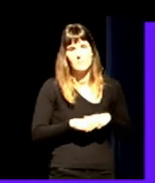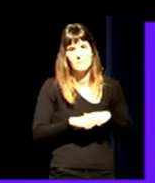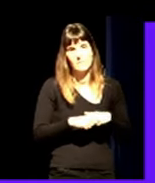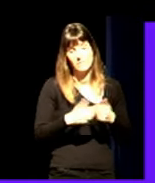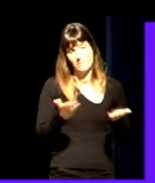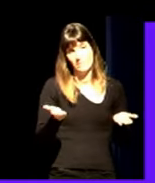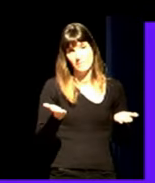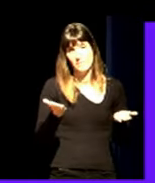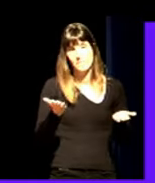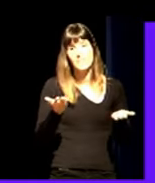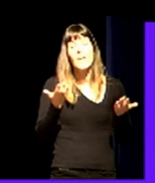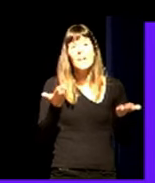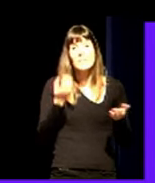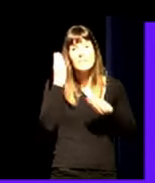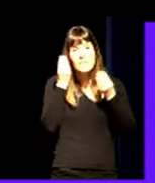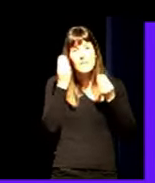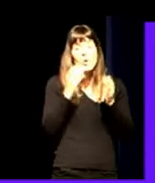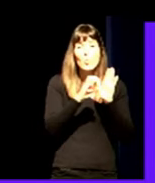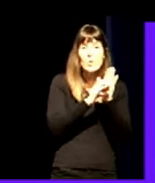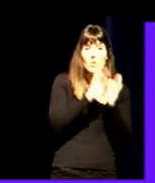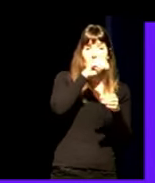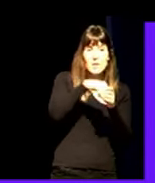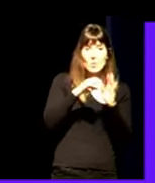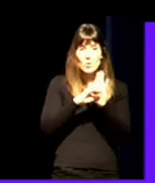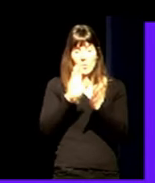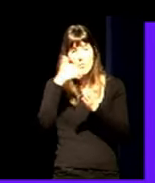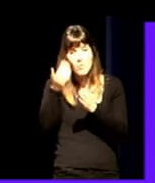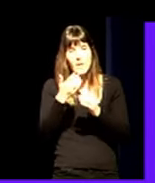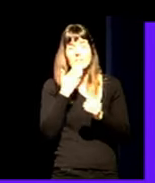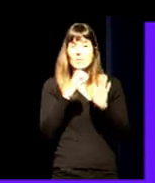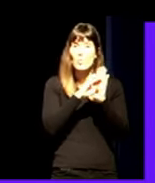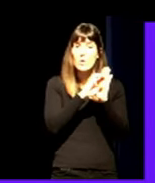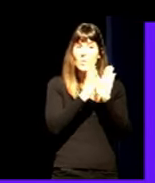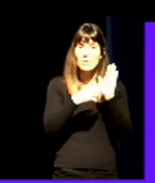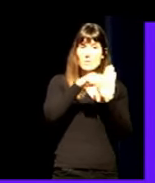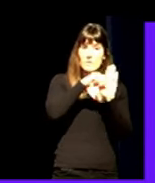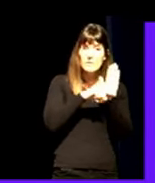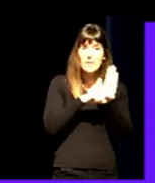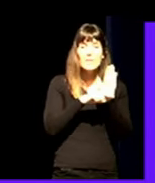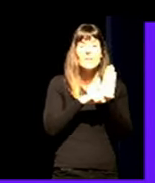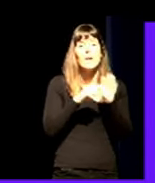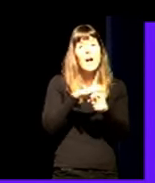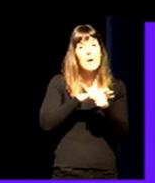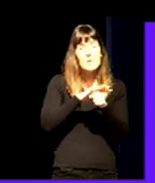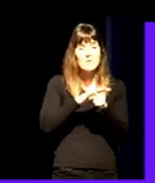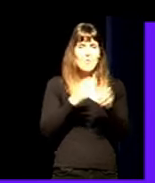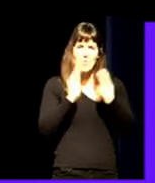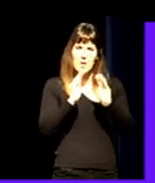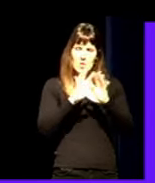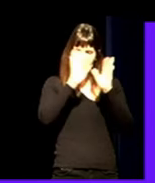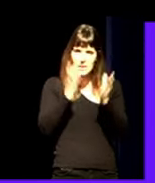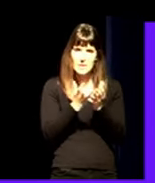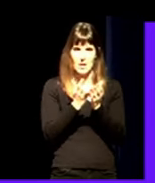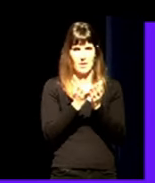Por lo tanto, curricular o extracurricular, inserto en el currículo de formación integral del alumnado, con un currículum